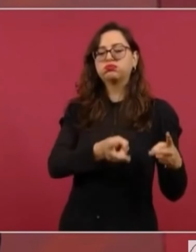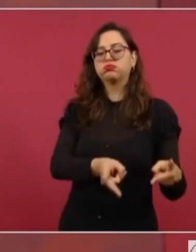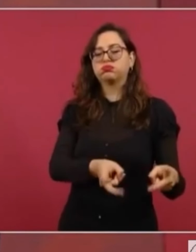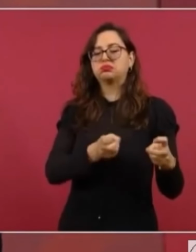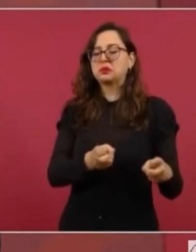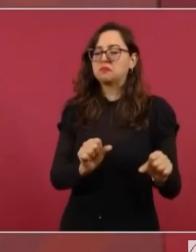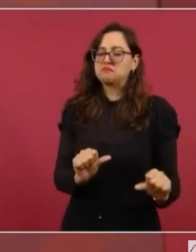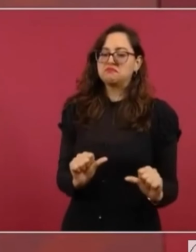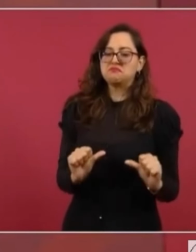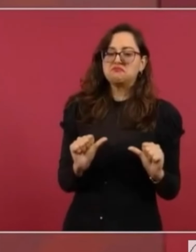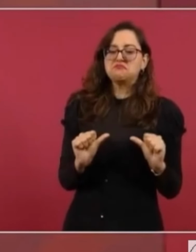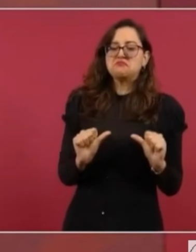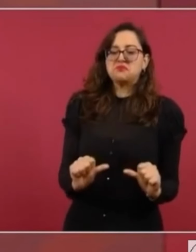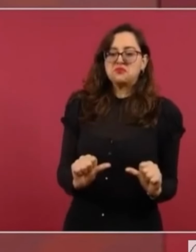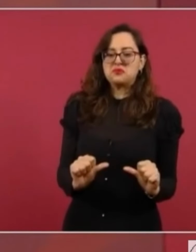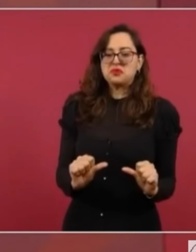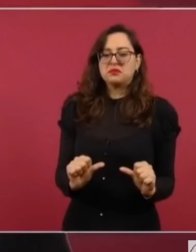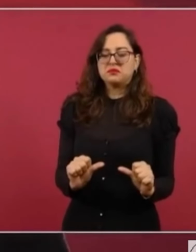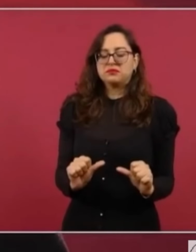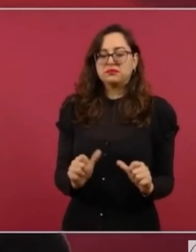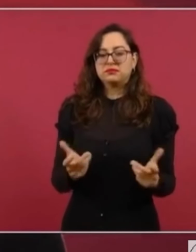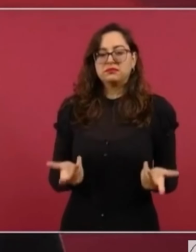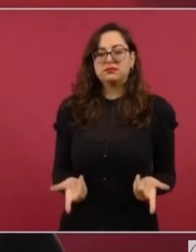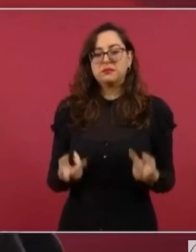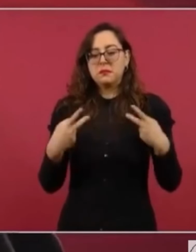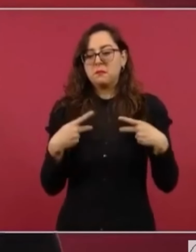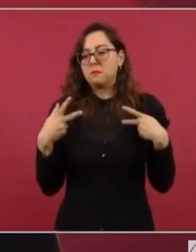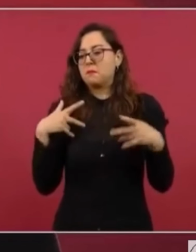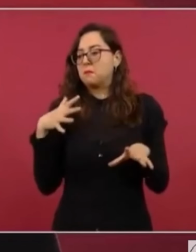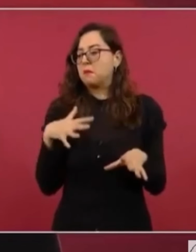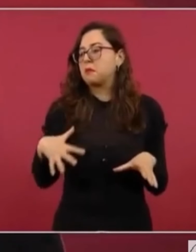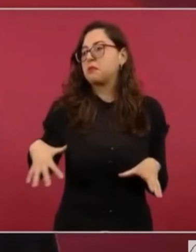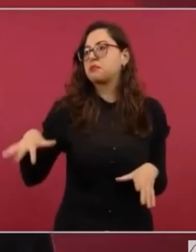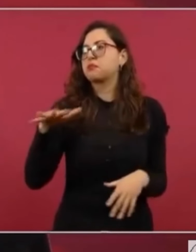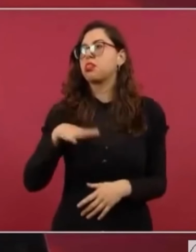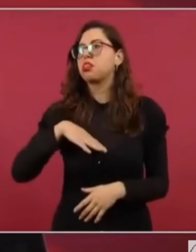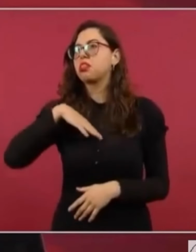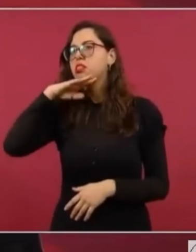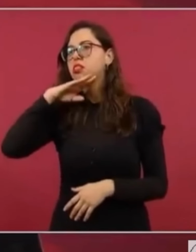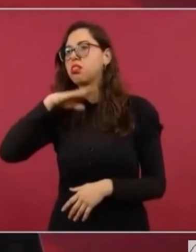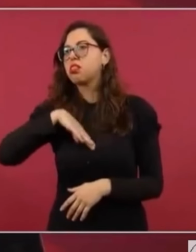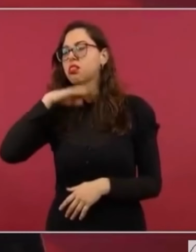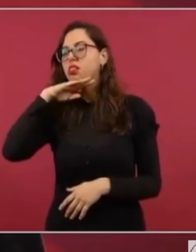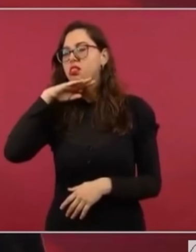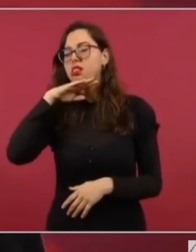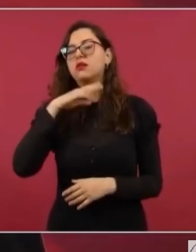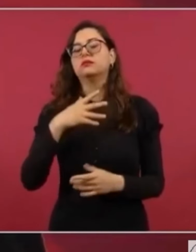a nuestros países en beneficio de una minoría rapaz.